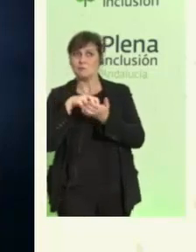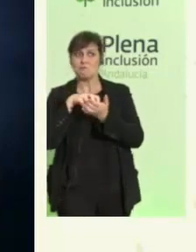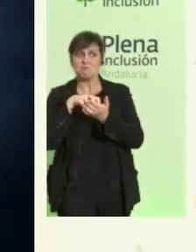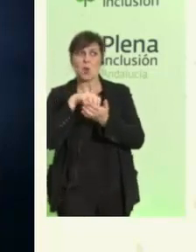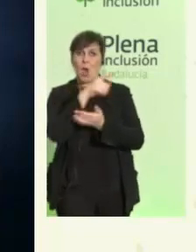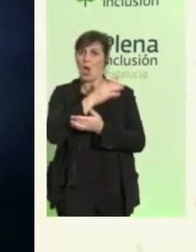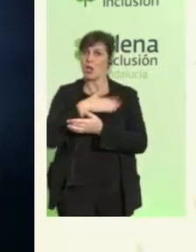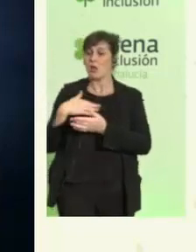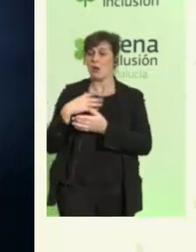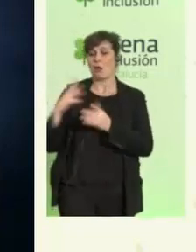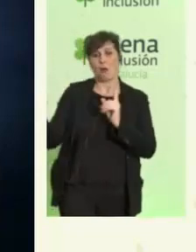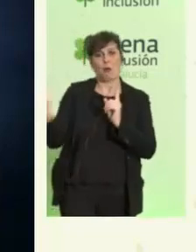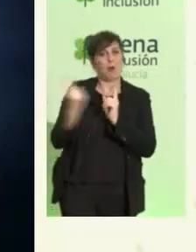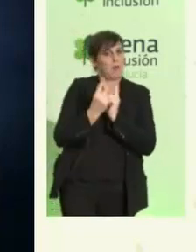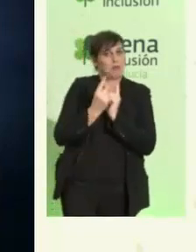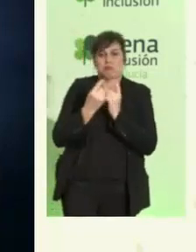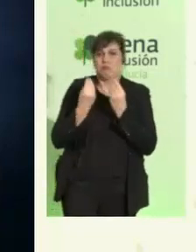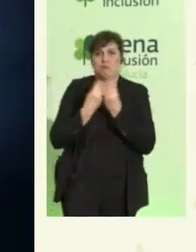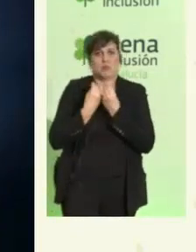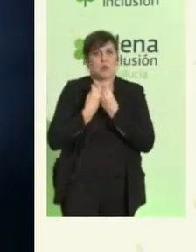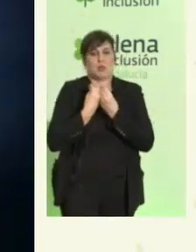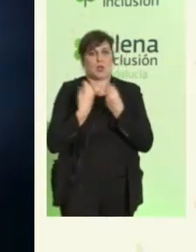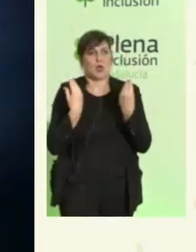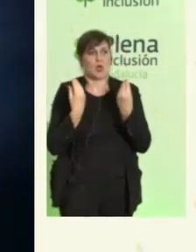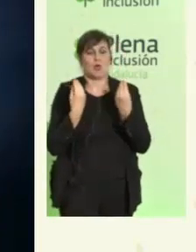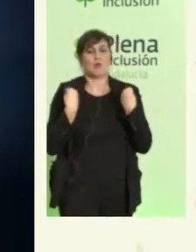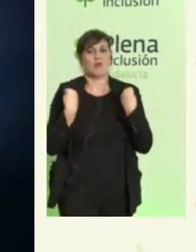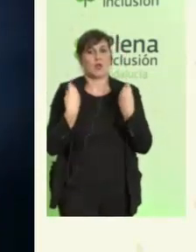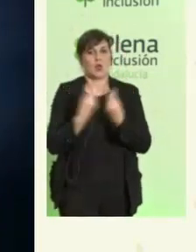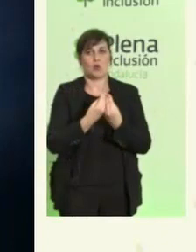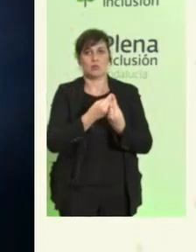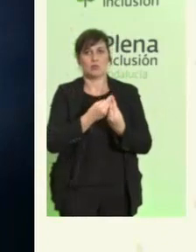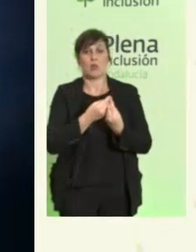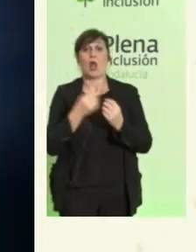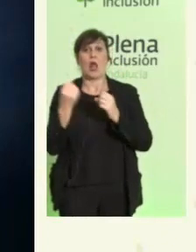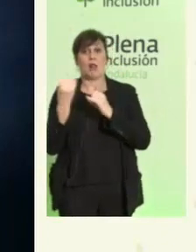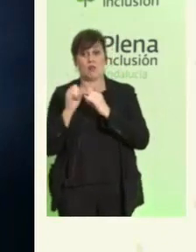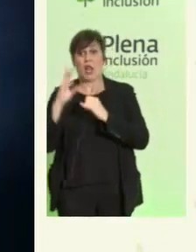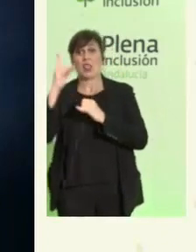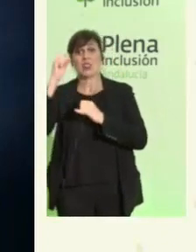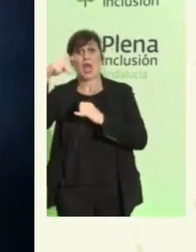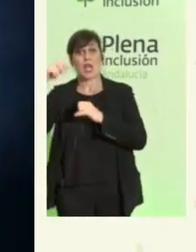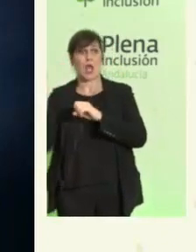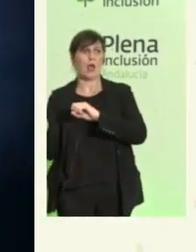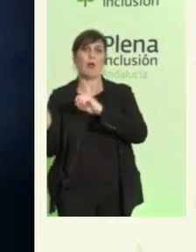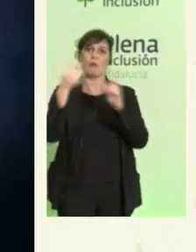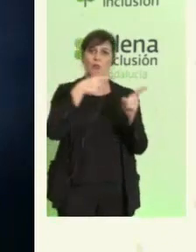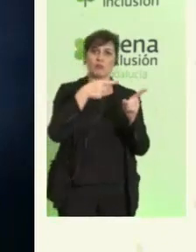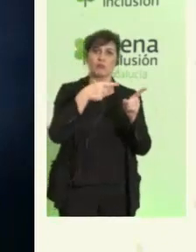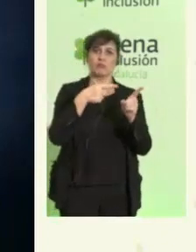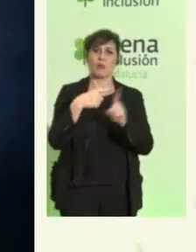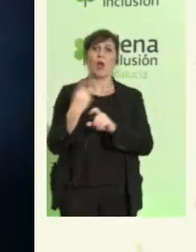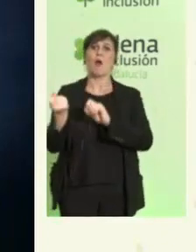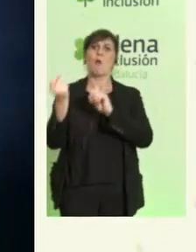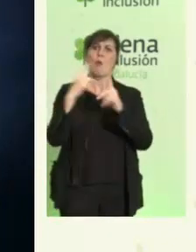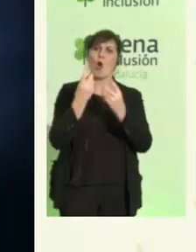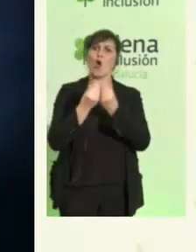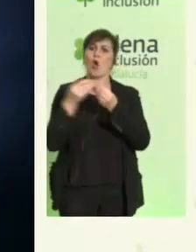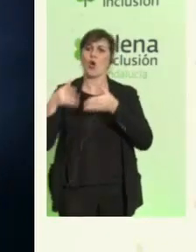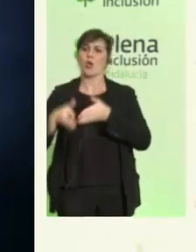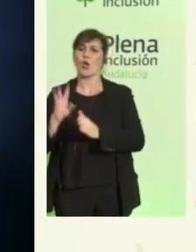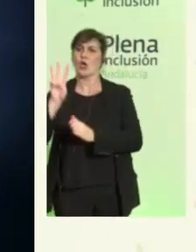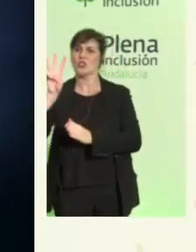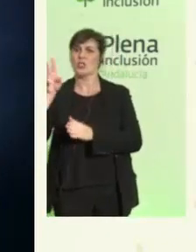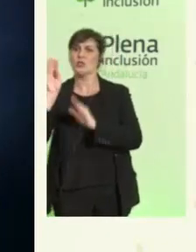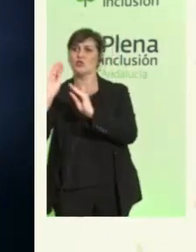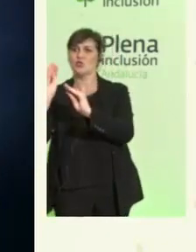empezó a vivir con ella sin... Y Dana se mudó con él, y no solo se mudó ella, sino se mudó con sus 3 niños y a su